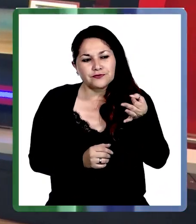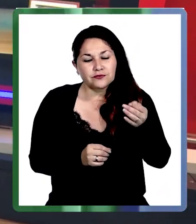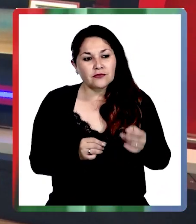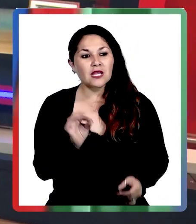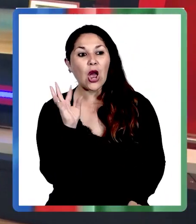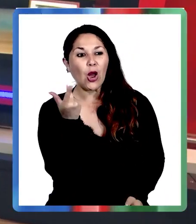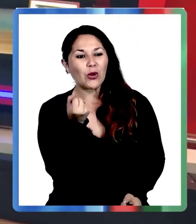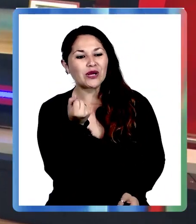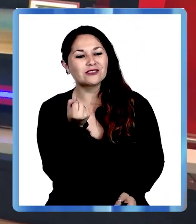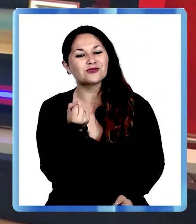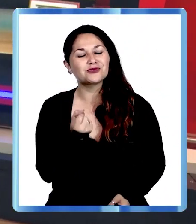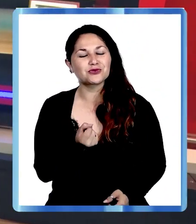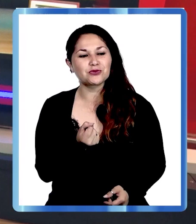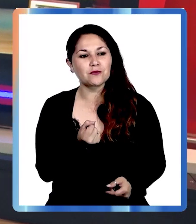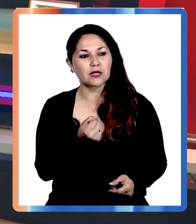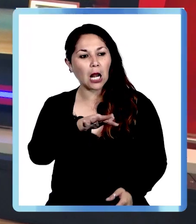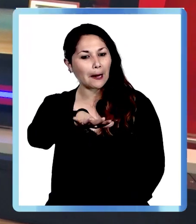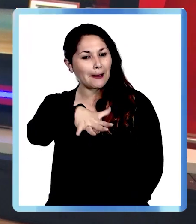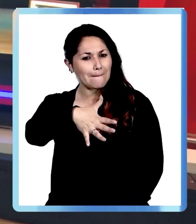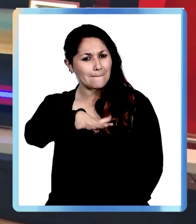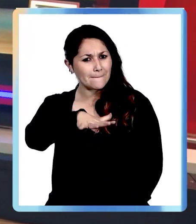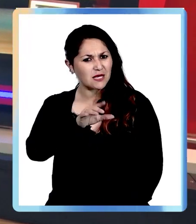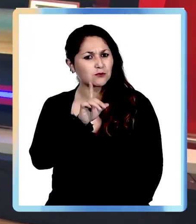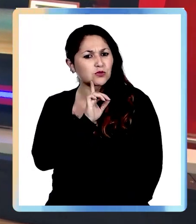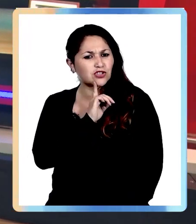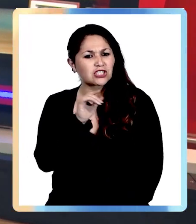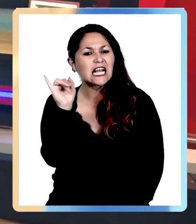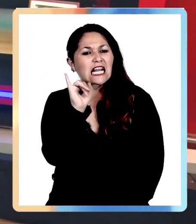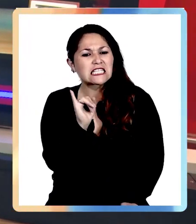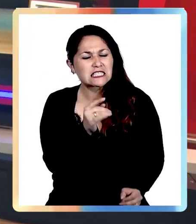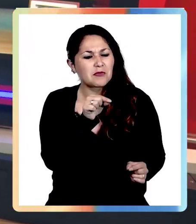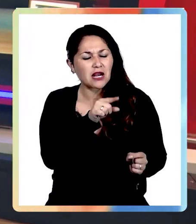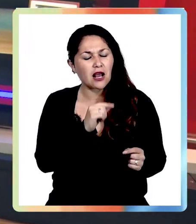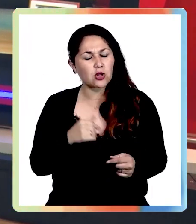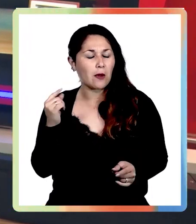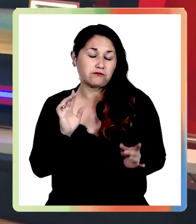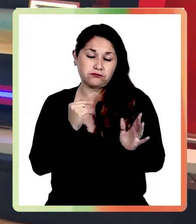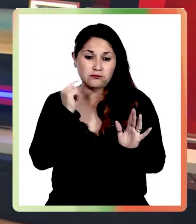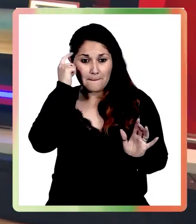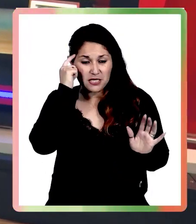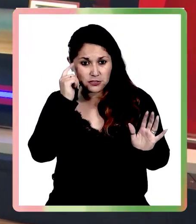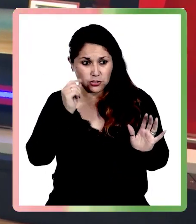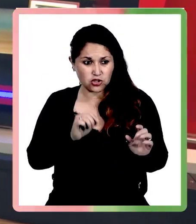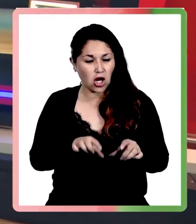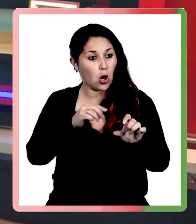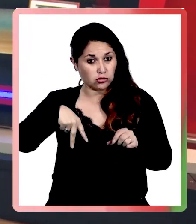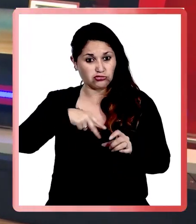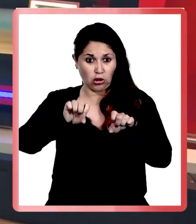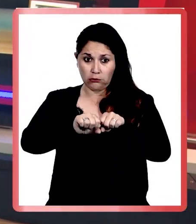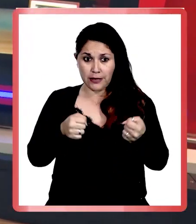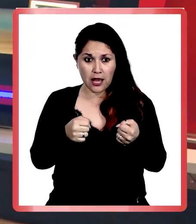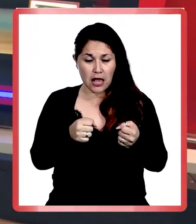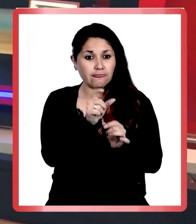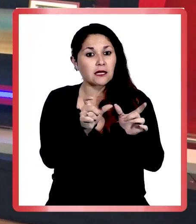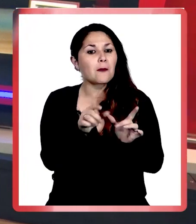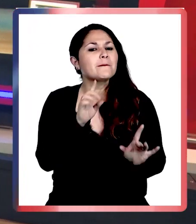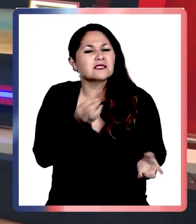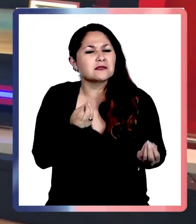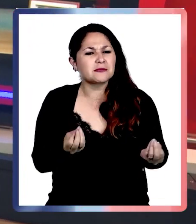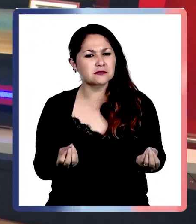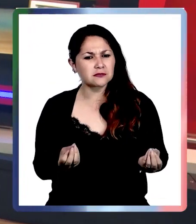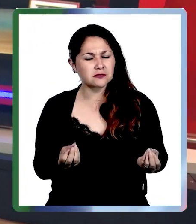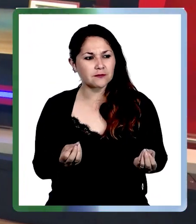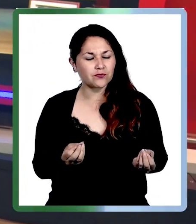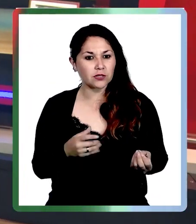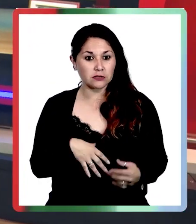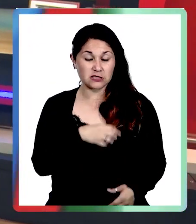¿qué capacidad de maniobra y manipulación incluso tienen las ISAPRES con esta amenaza poniendo por delante vamos a quebrar y en qué quedan los afiliados? Porque el gobierno